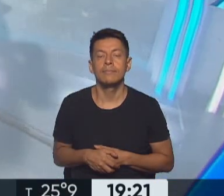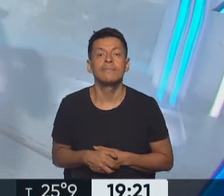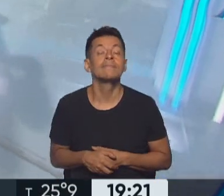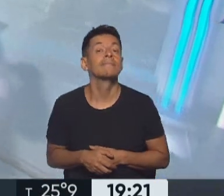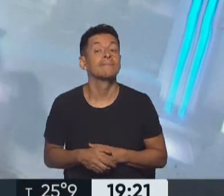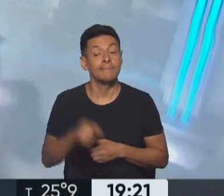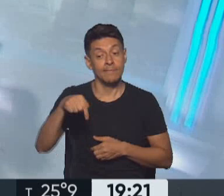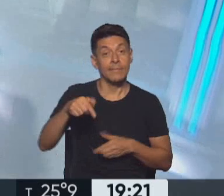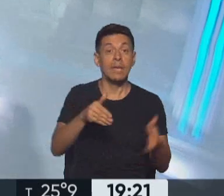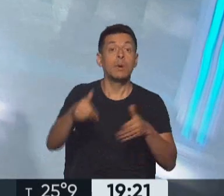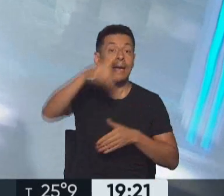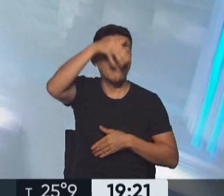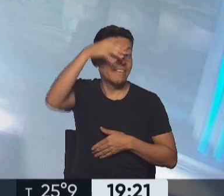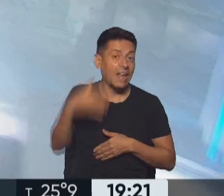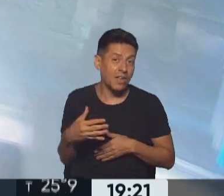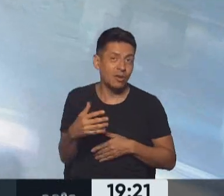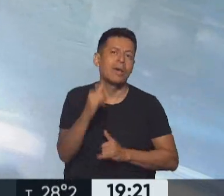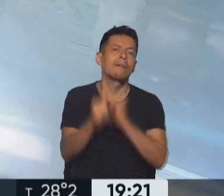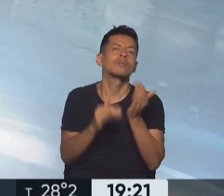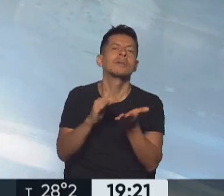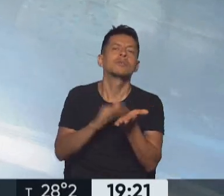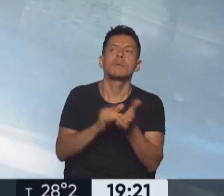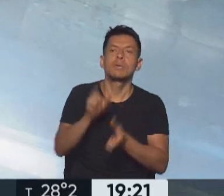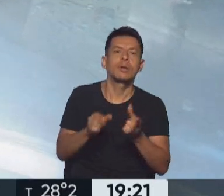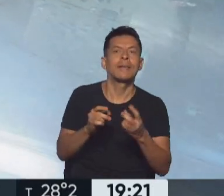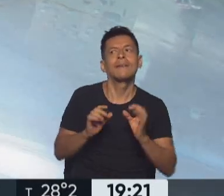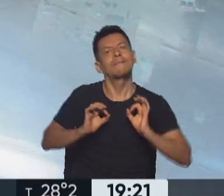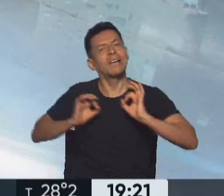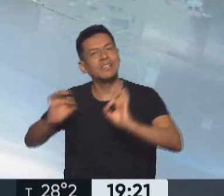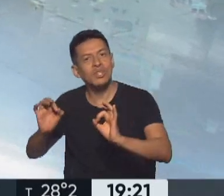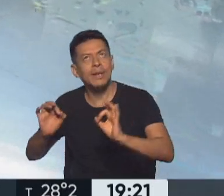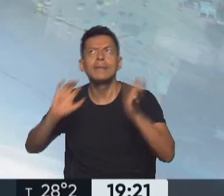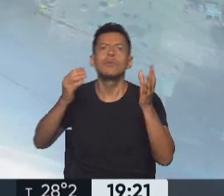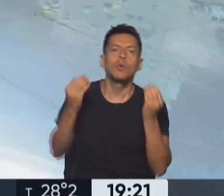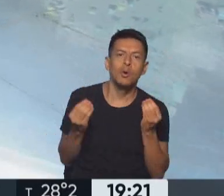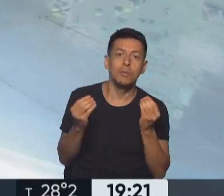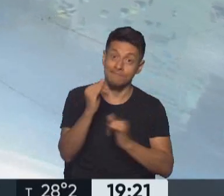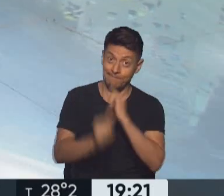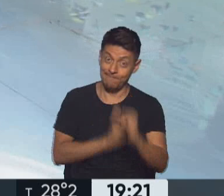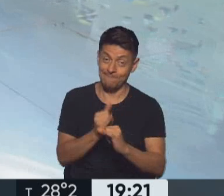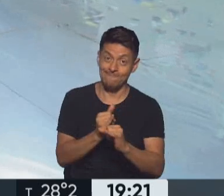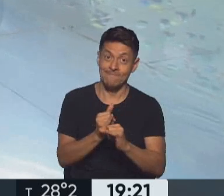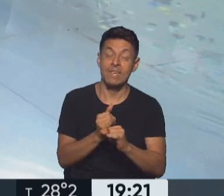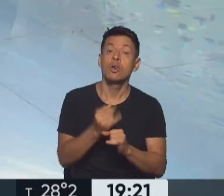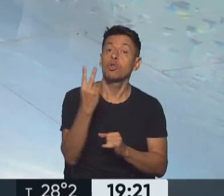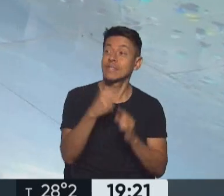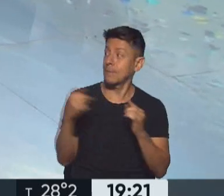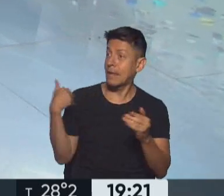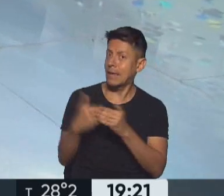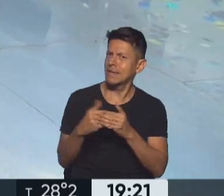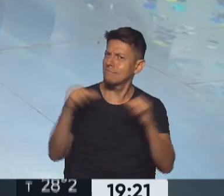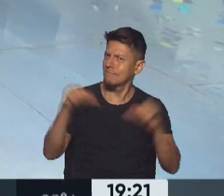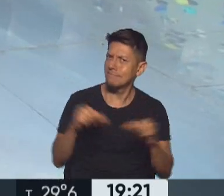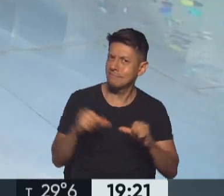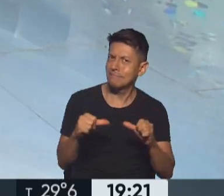Y estamos en verano y tenemos que hablar de la gente que se fue de vacaciones, de cómo está el tiempo. Una primera quincena mala. Sí, ahora mejora, ¿no? Una primera